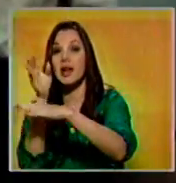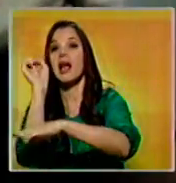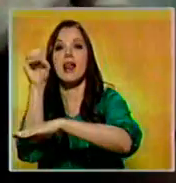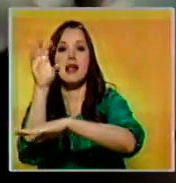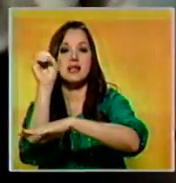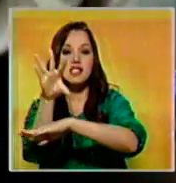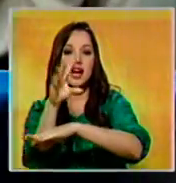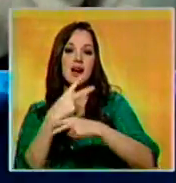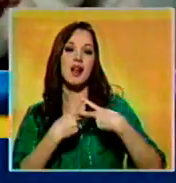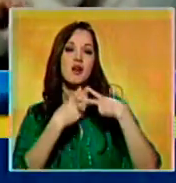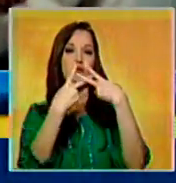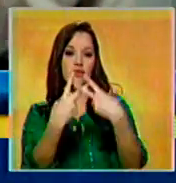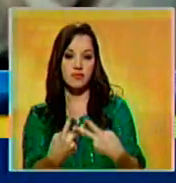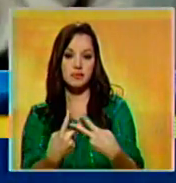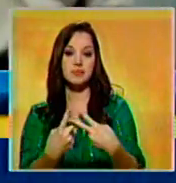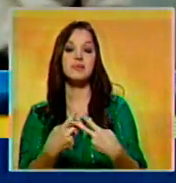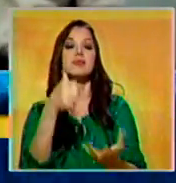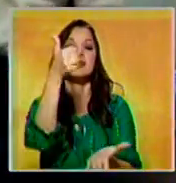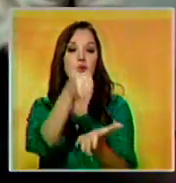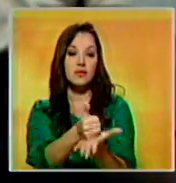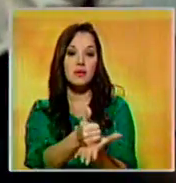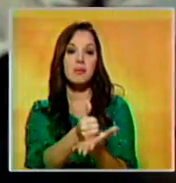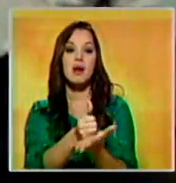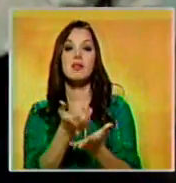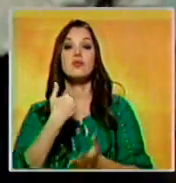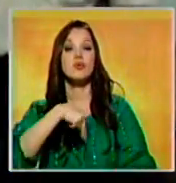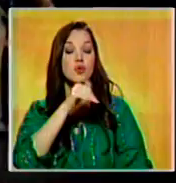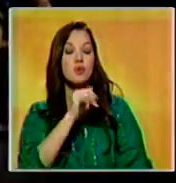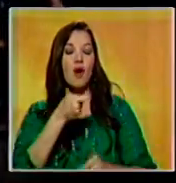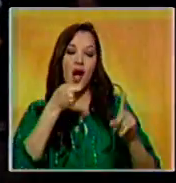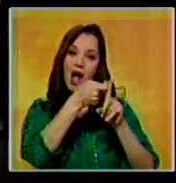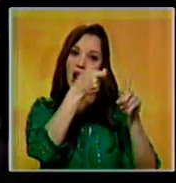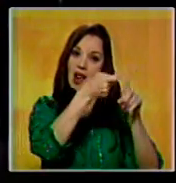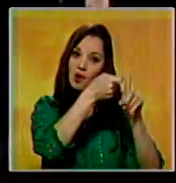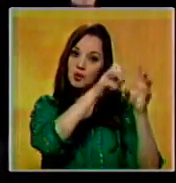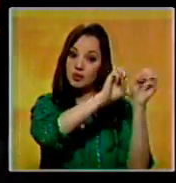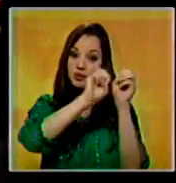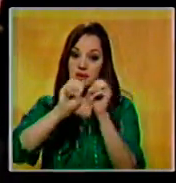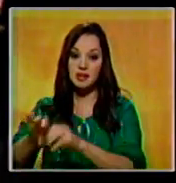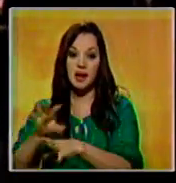favor de los valores y ratificando nuestro mensaje al acoso sácalo del juego